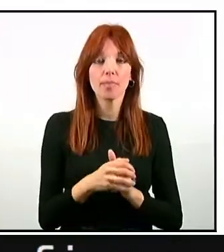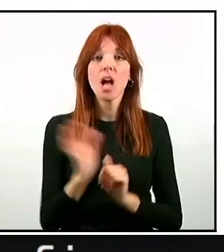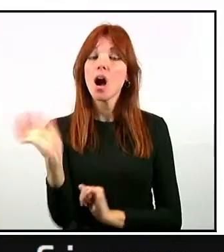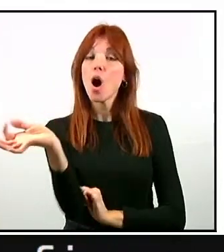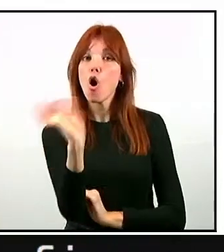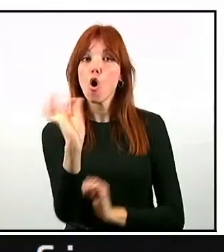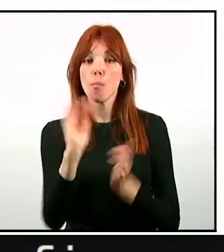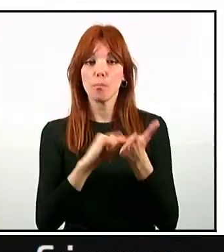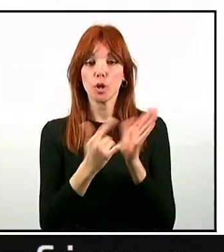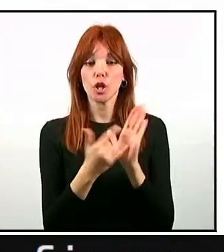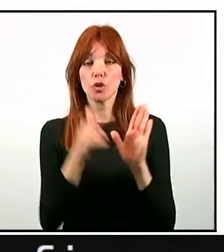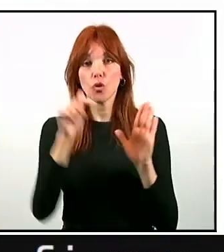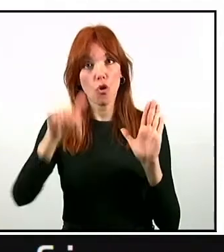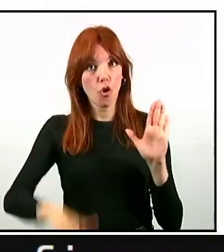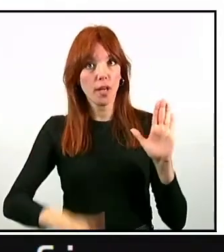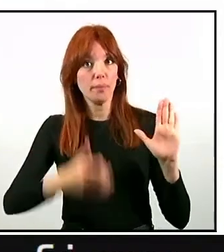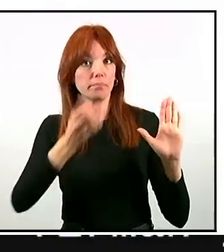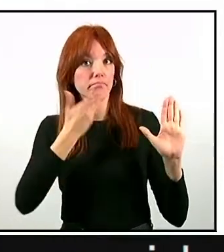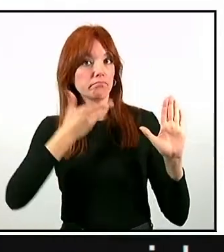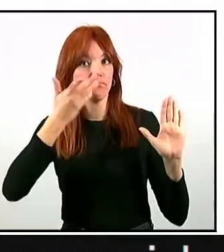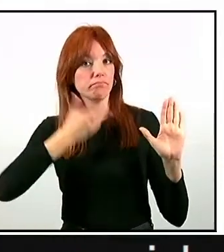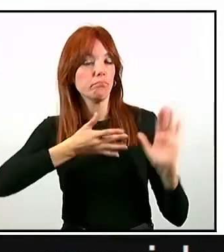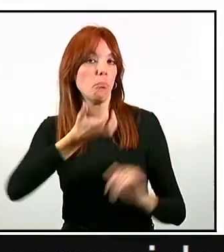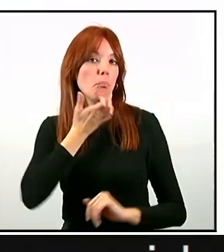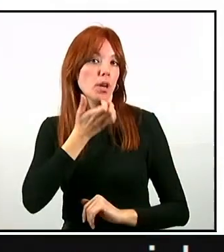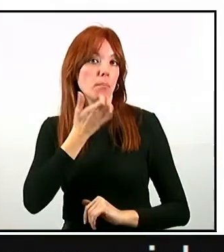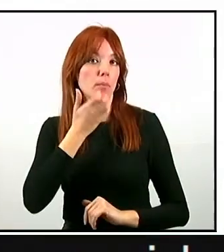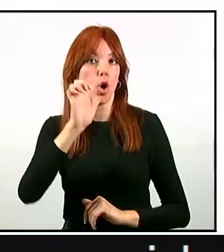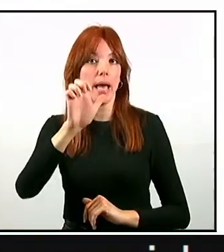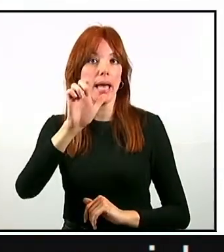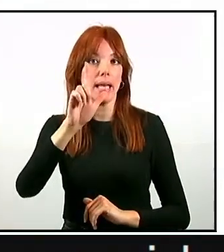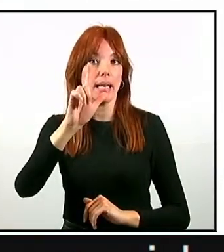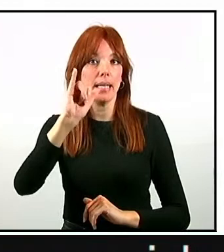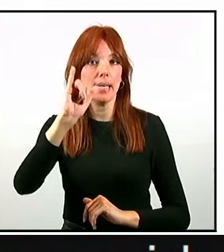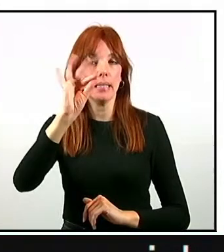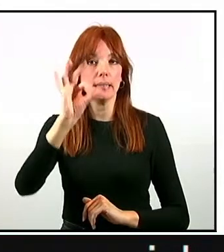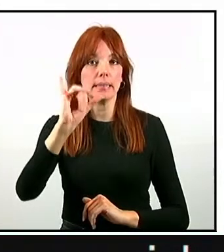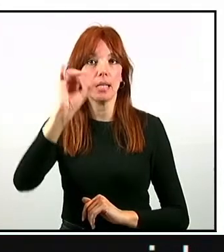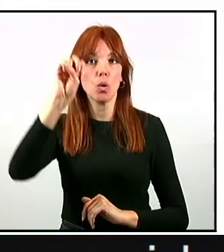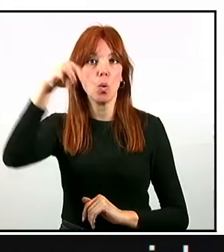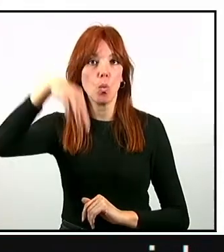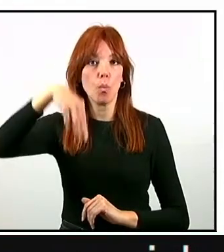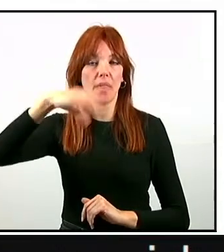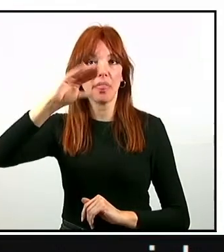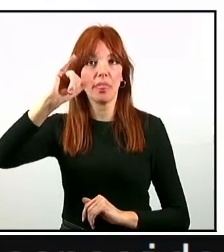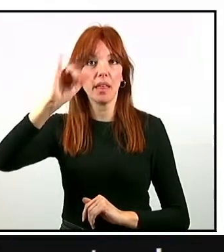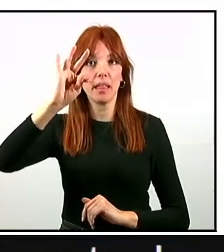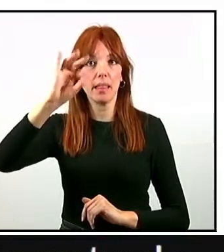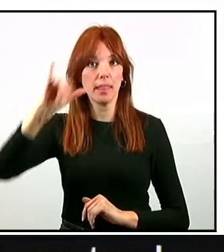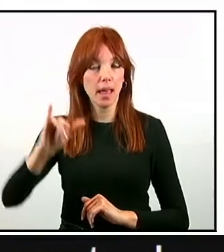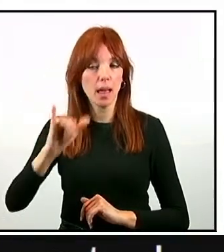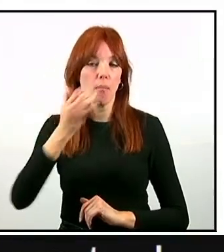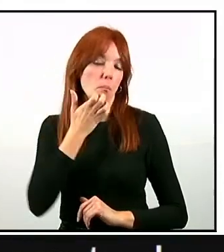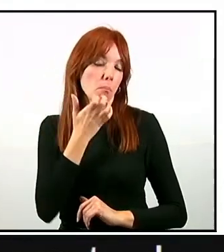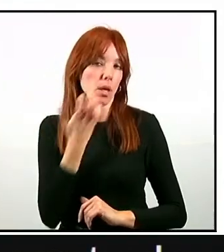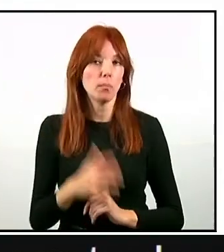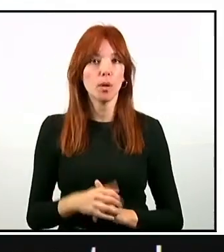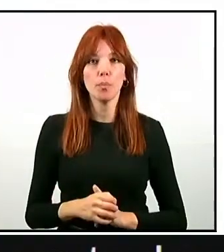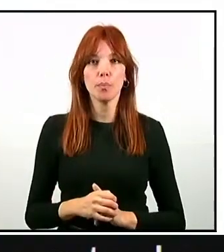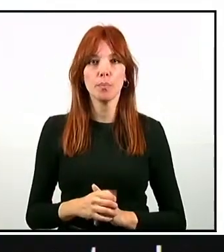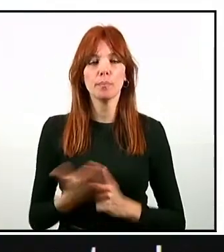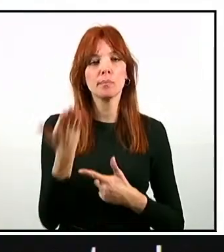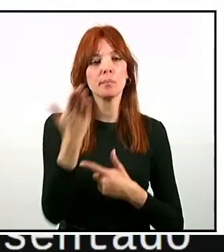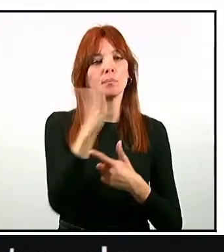hoy, por ejemplo, hemos conocido como Elysium City, pues también ha presentado la licencia de obras en el Ayuntamiento